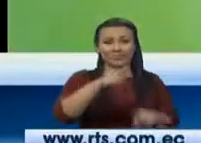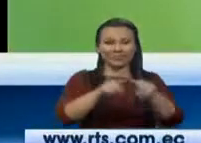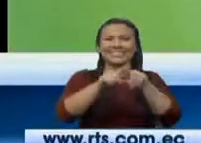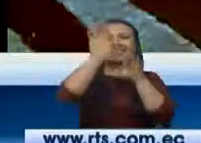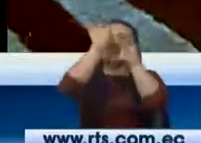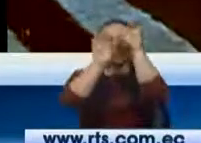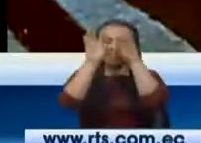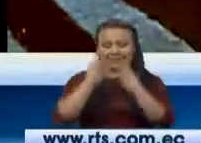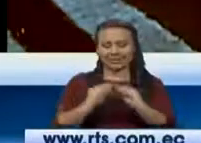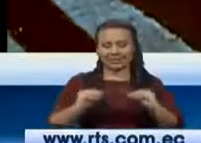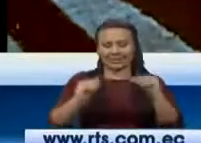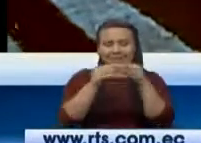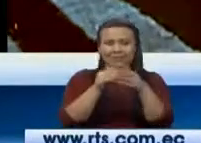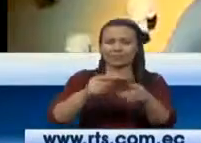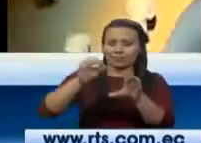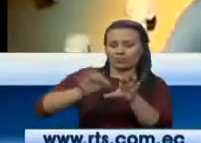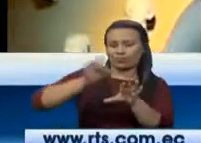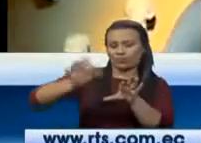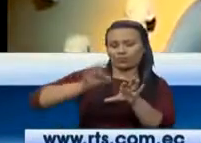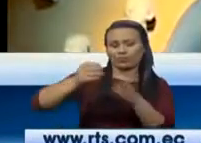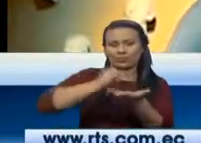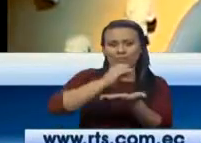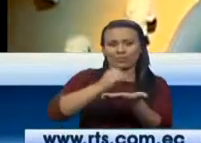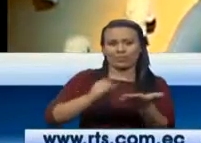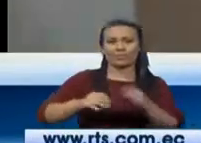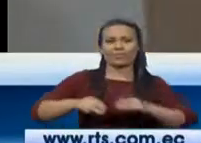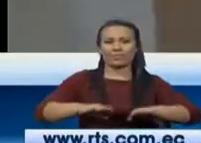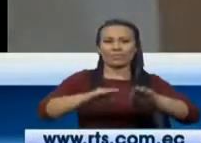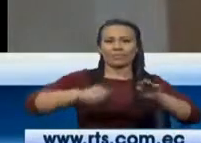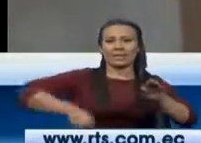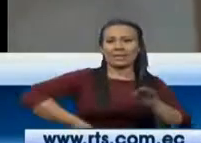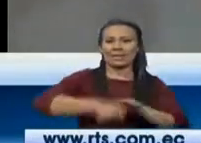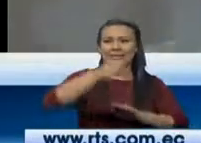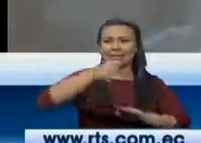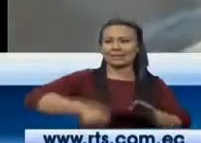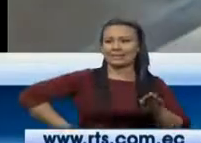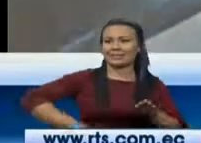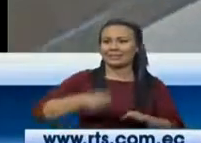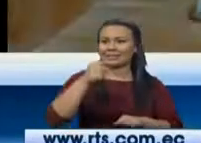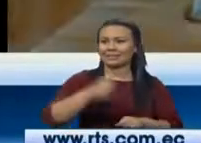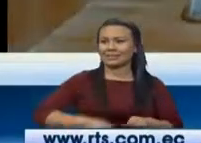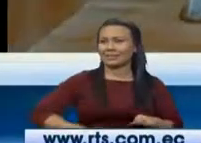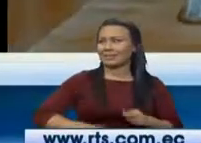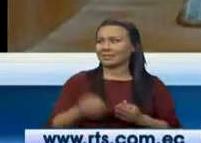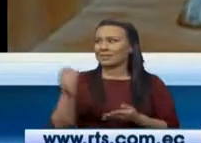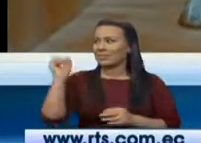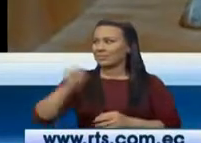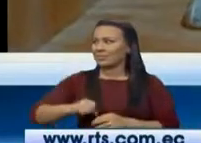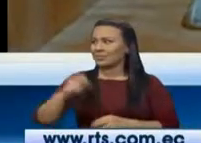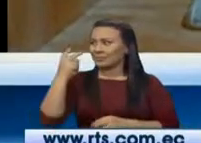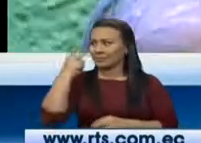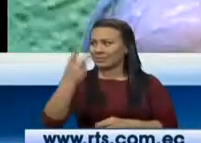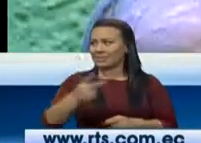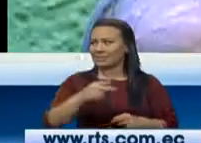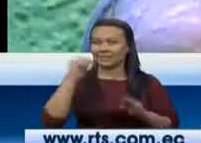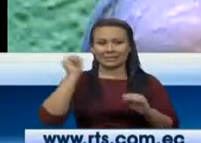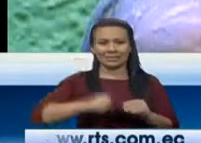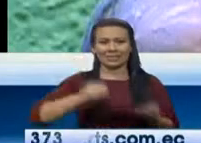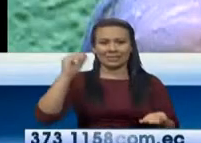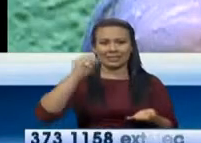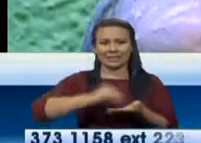Artículos de cerámica como tejidos forman parte del rescate de 14 áreas históricas culturales del Ecuador, en donde se resaltan más de